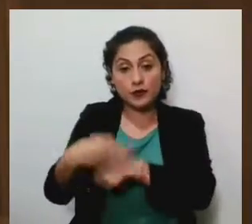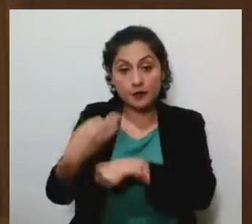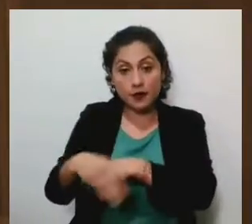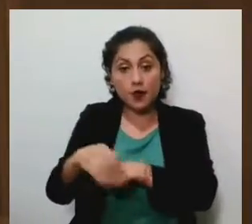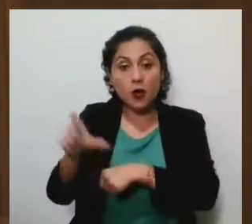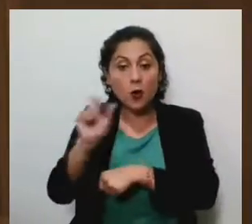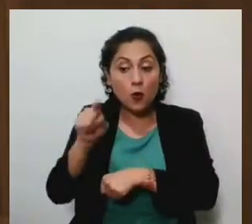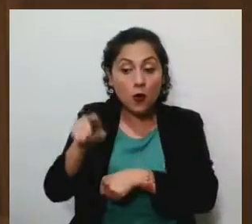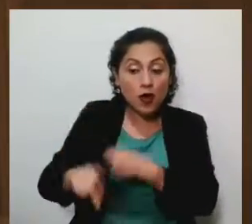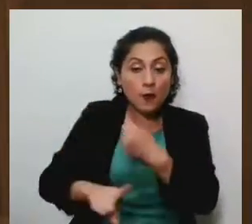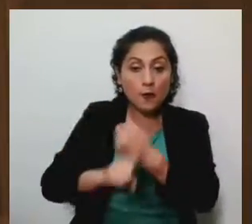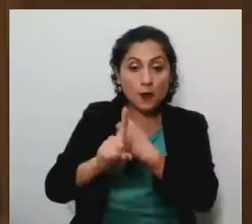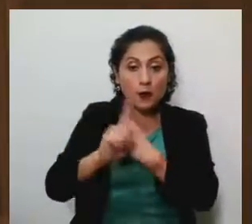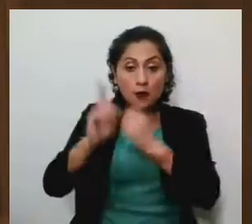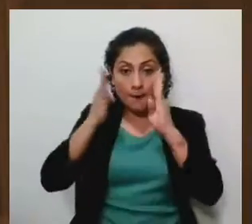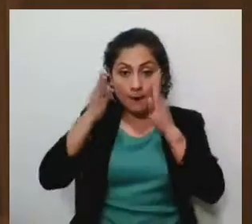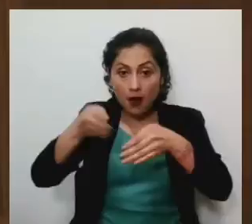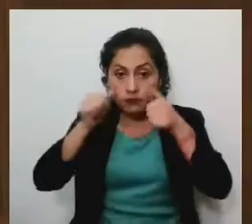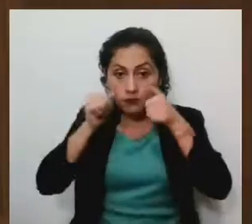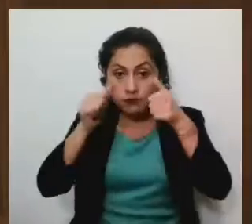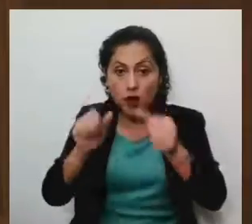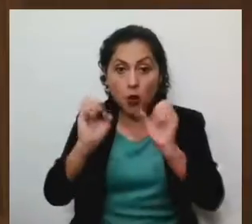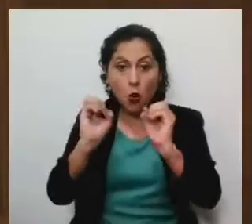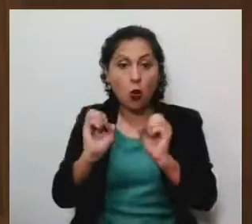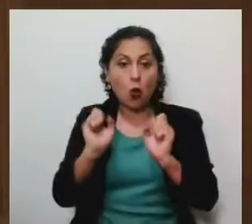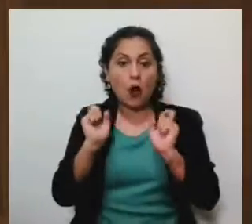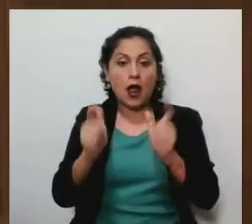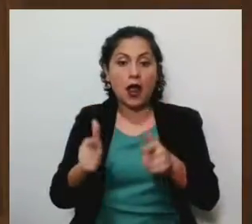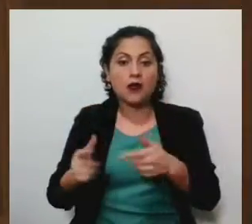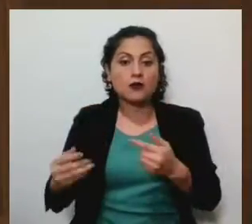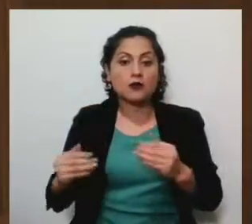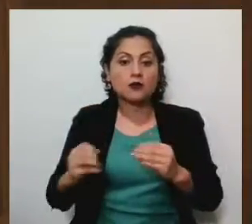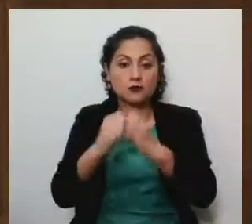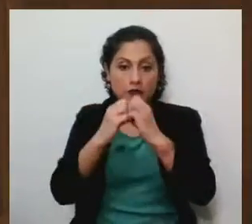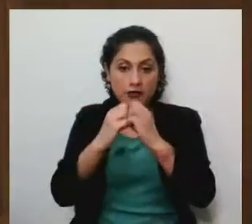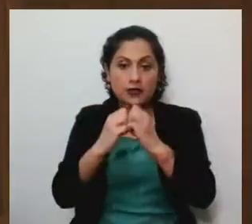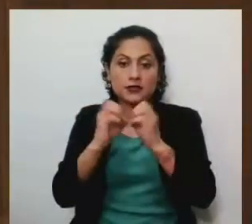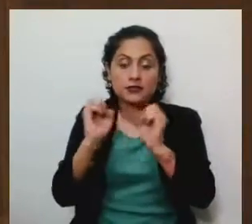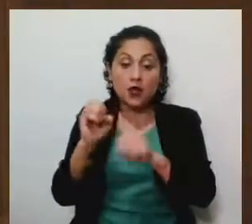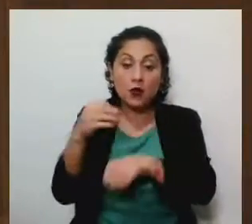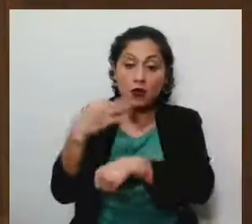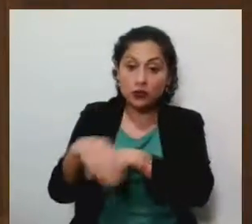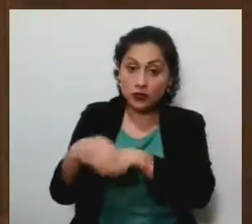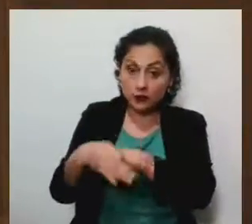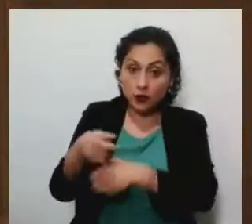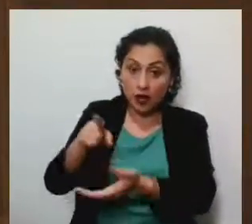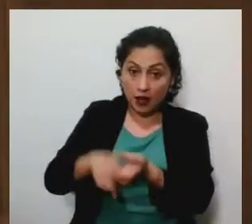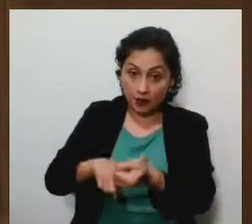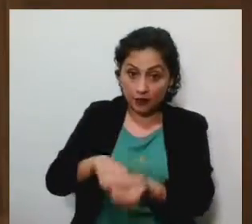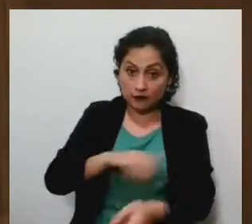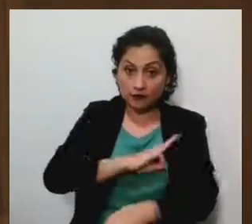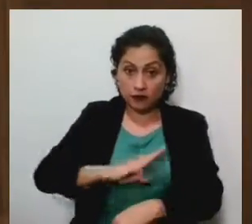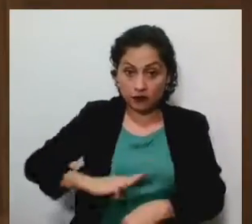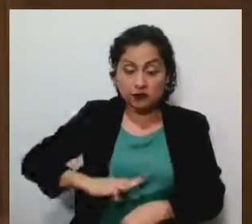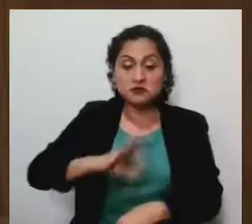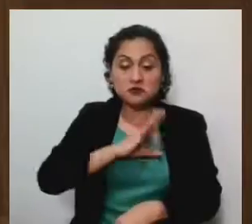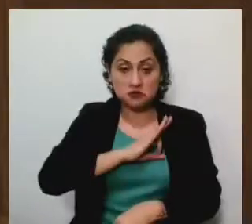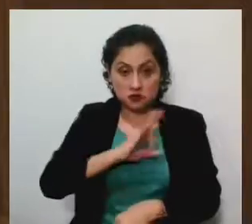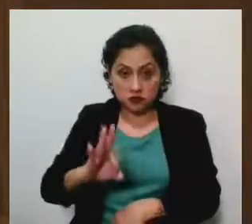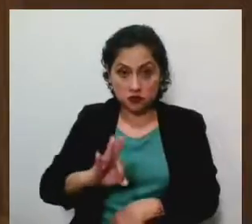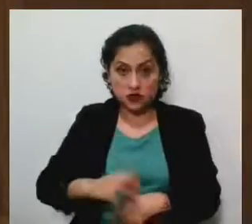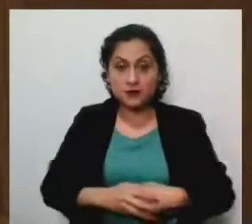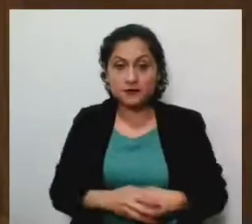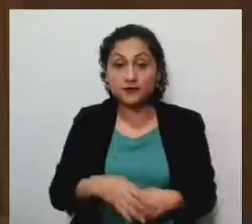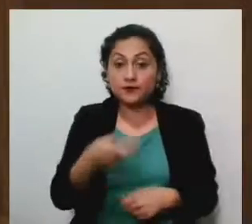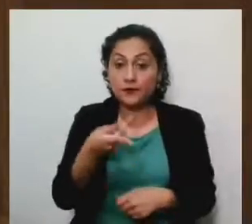o situaciones emergentes o eventuales del municipio. Sin embargo,